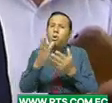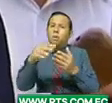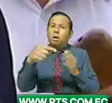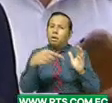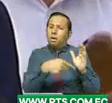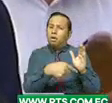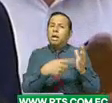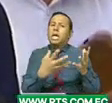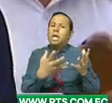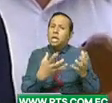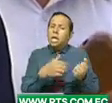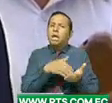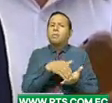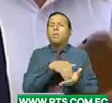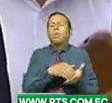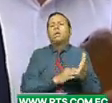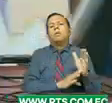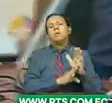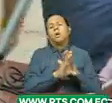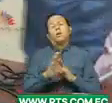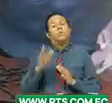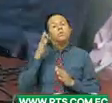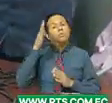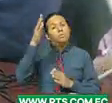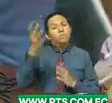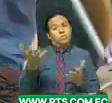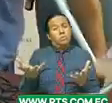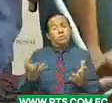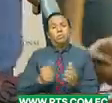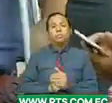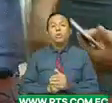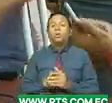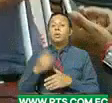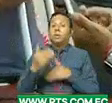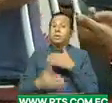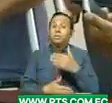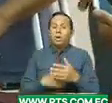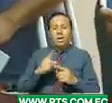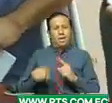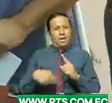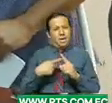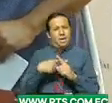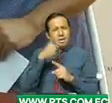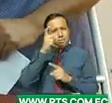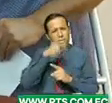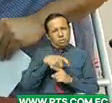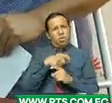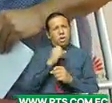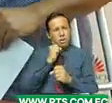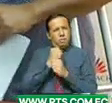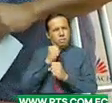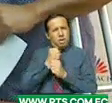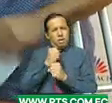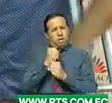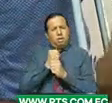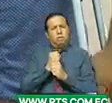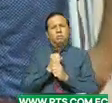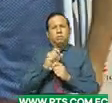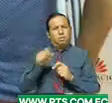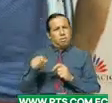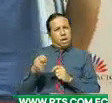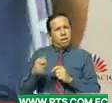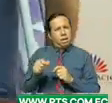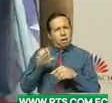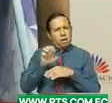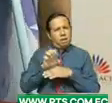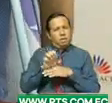de desarrollo que nos conviene hacia el futuro. Al final, un ex colaborador de un canal incautado que entró en liquidación